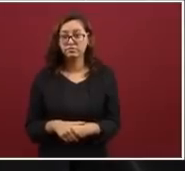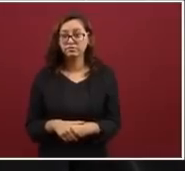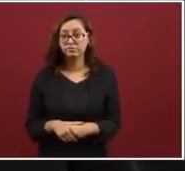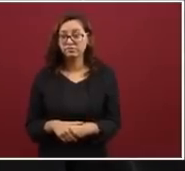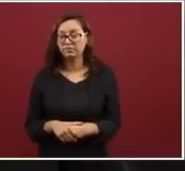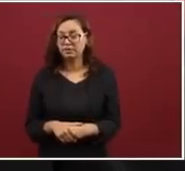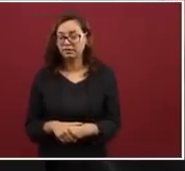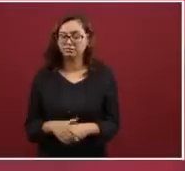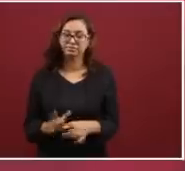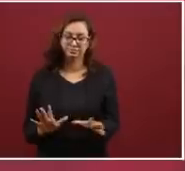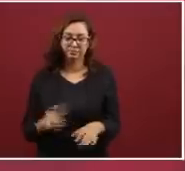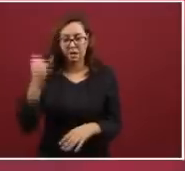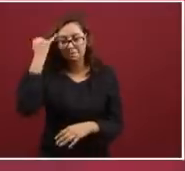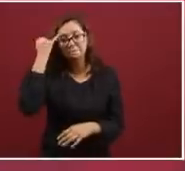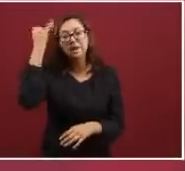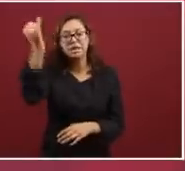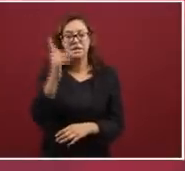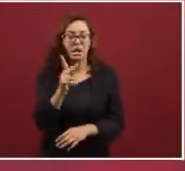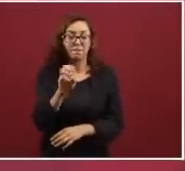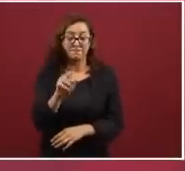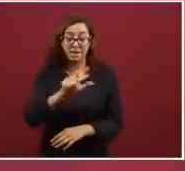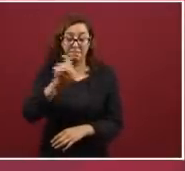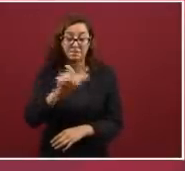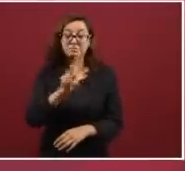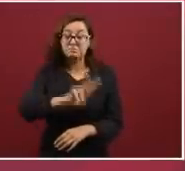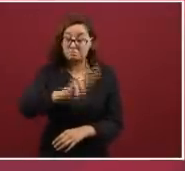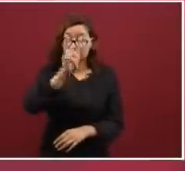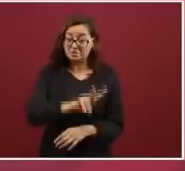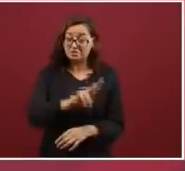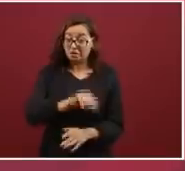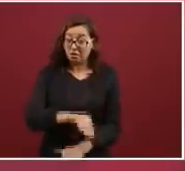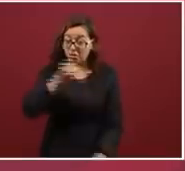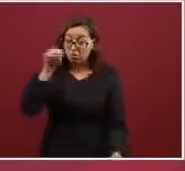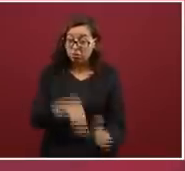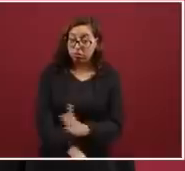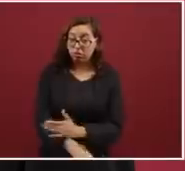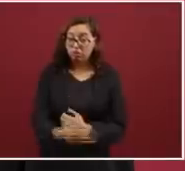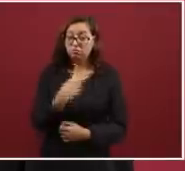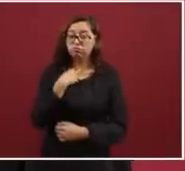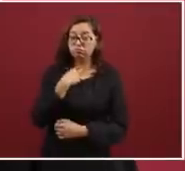una situación crítica en lo financiero,